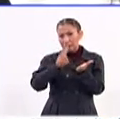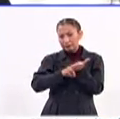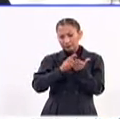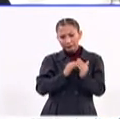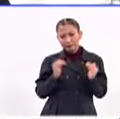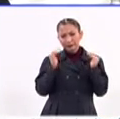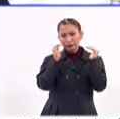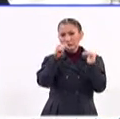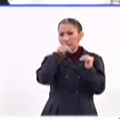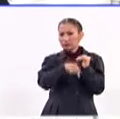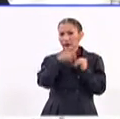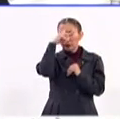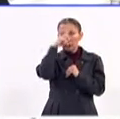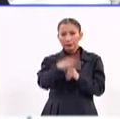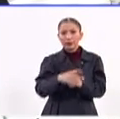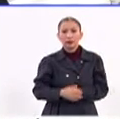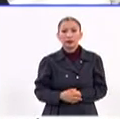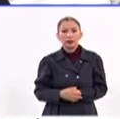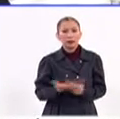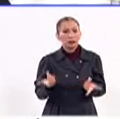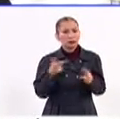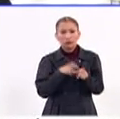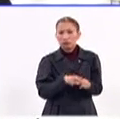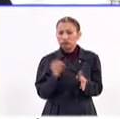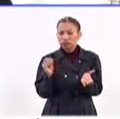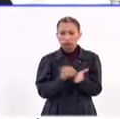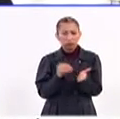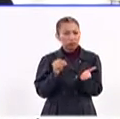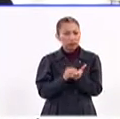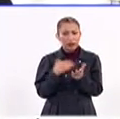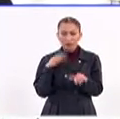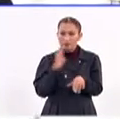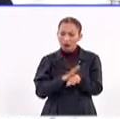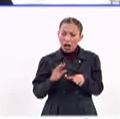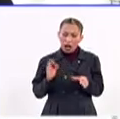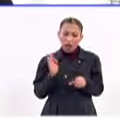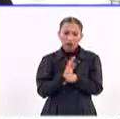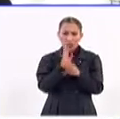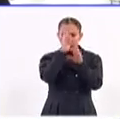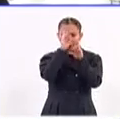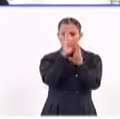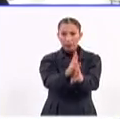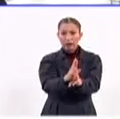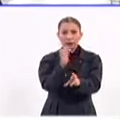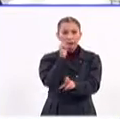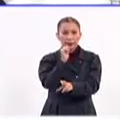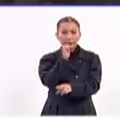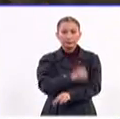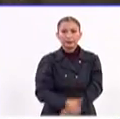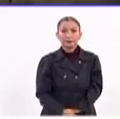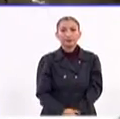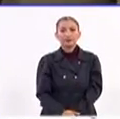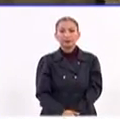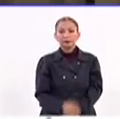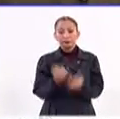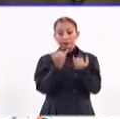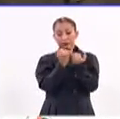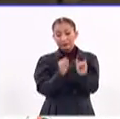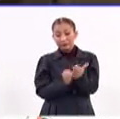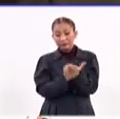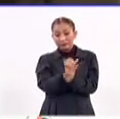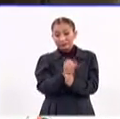que tenemos en nuestro país y vamos a mantenerlo y a reforzarlo y a respetarlo siempre. La